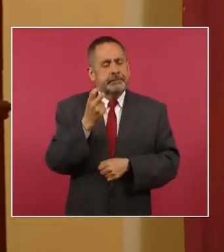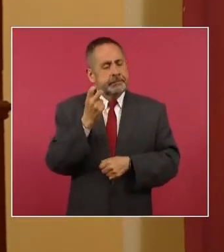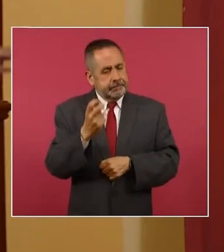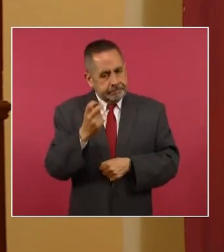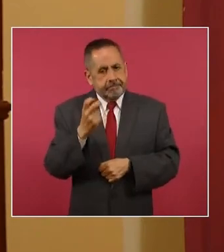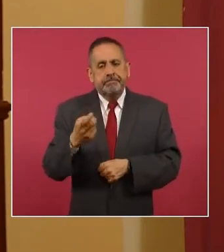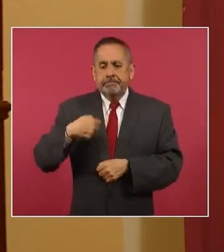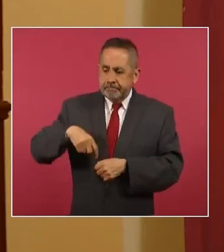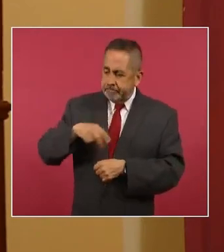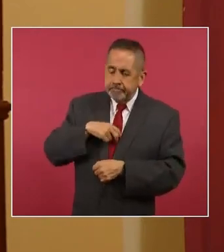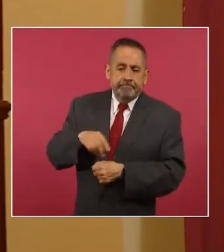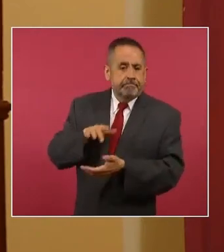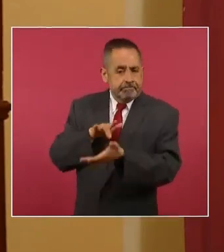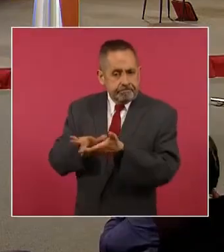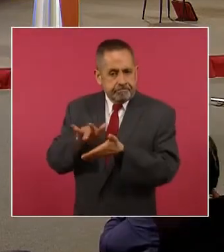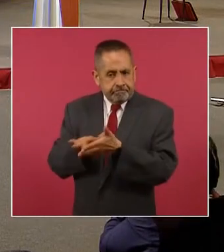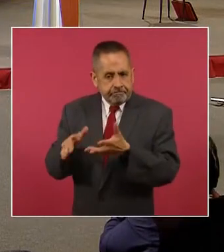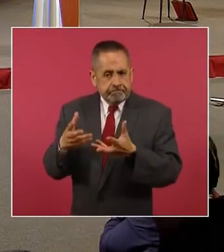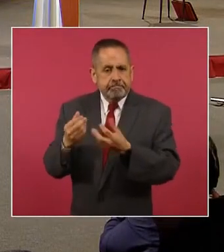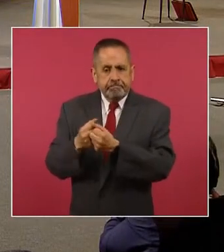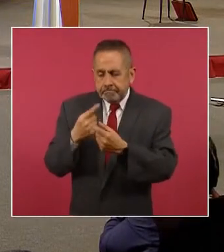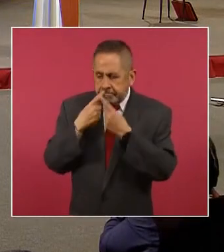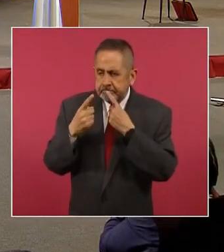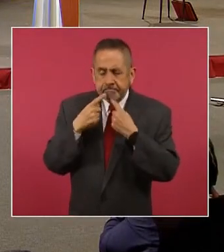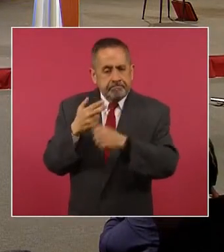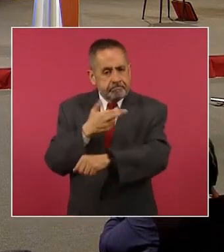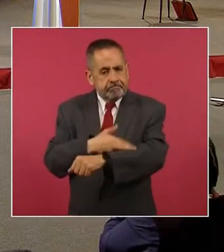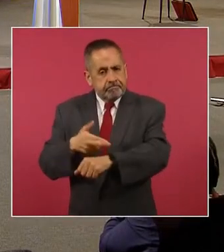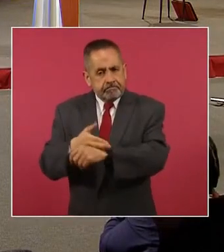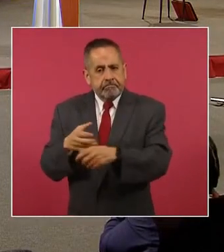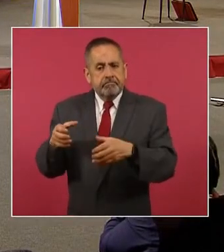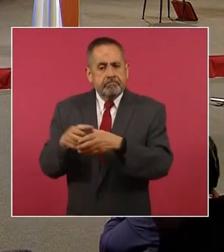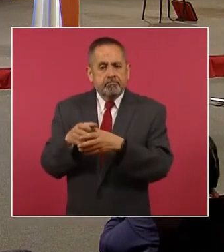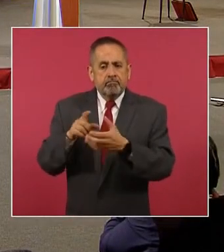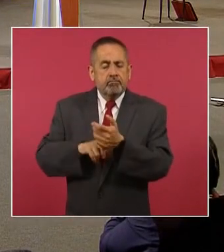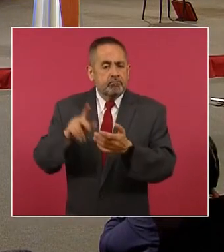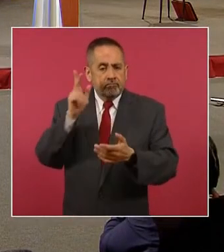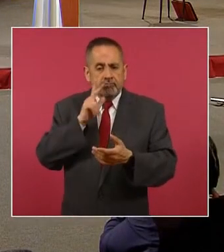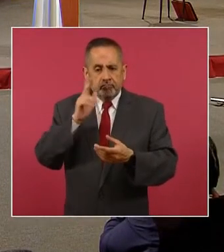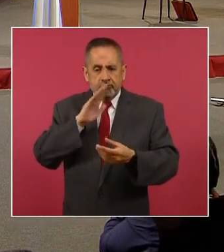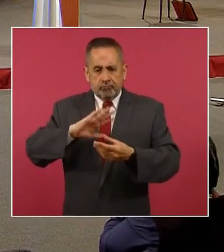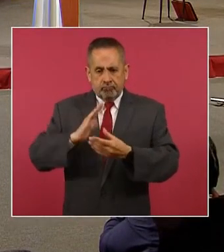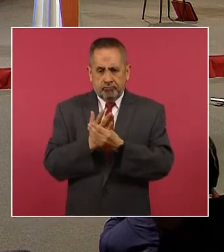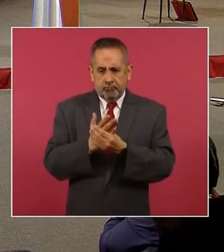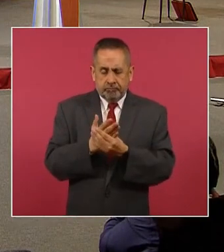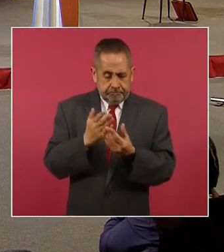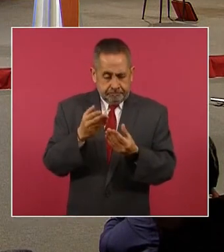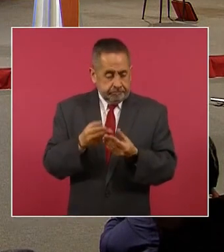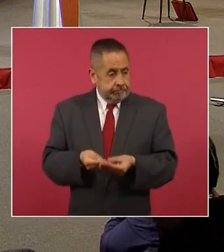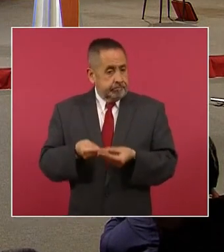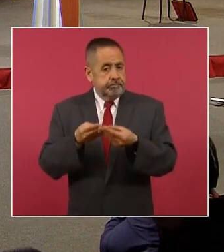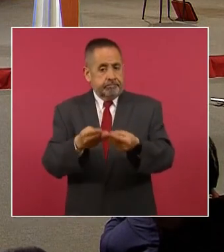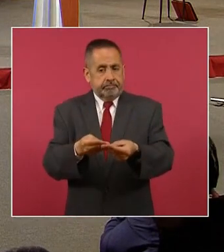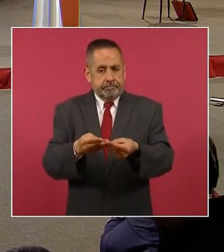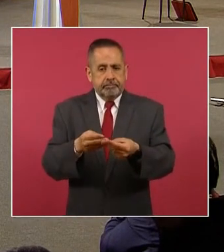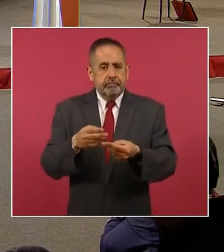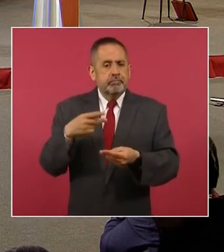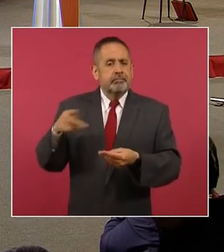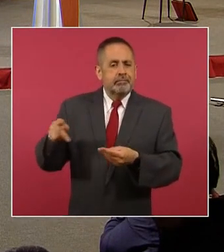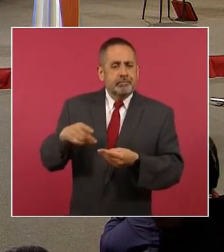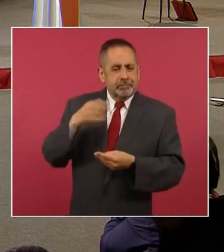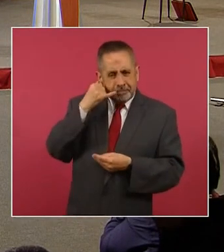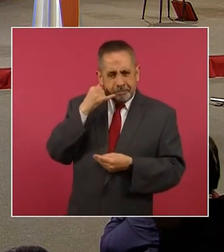nosotros también apostamos a que las pruebas que dice tener en su equipo